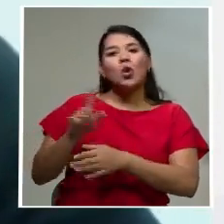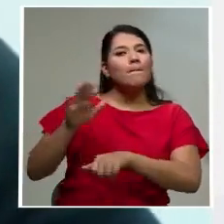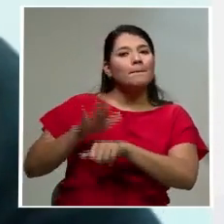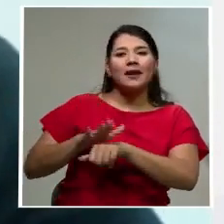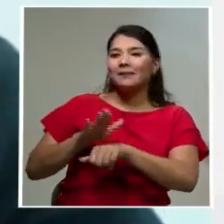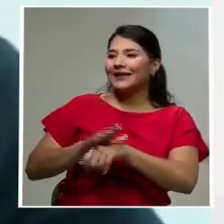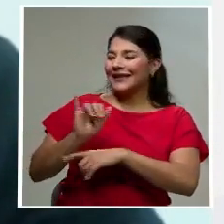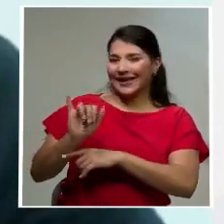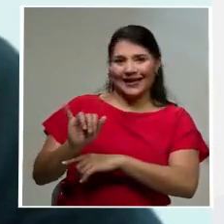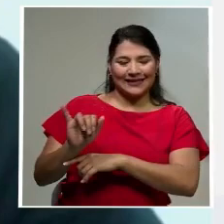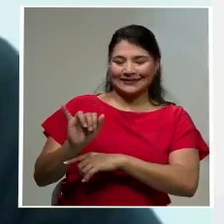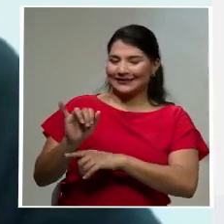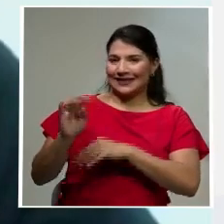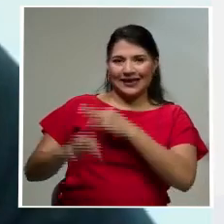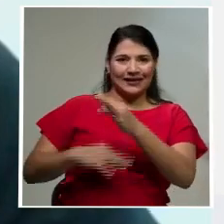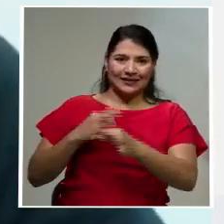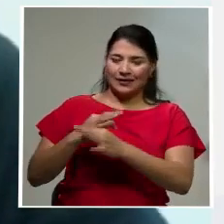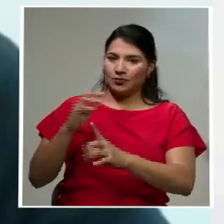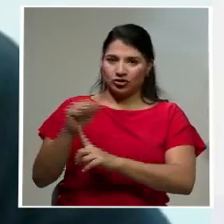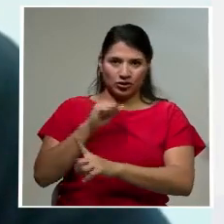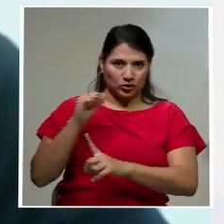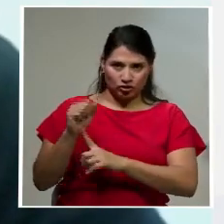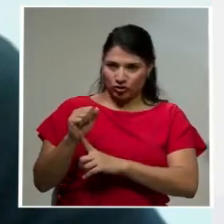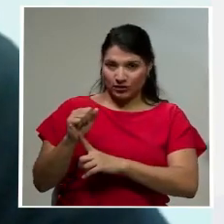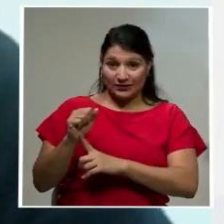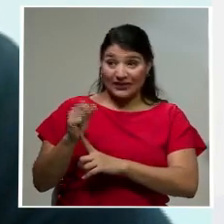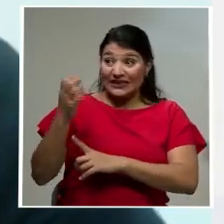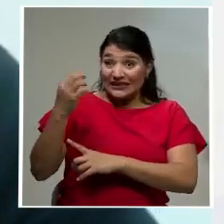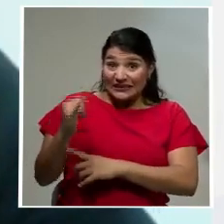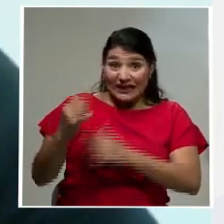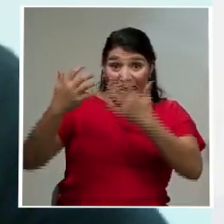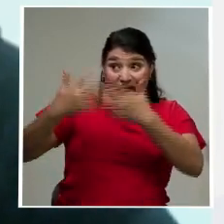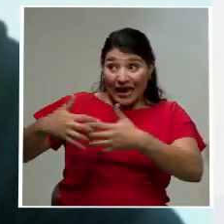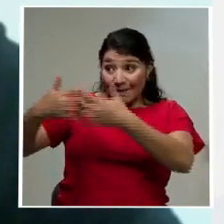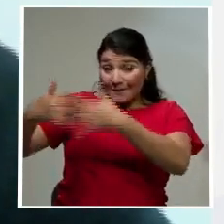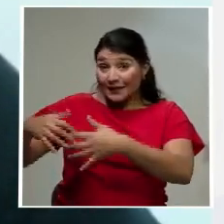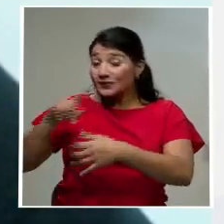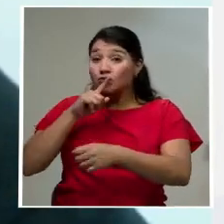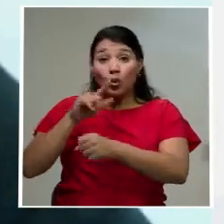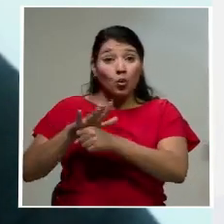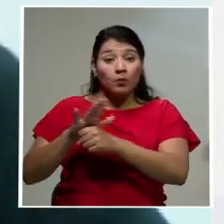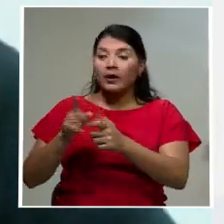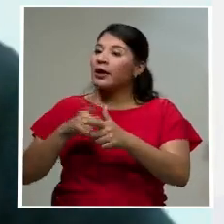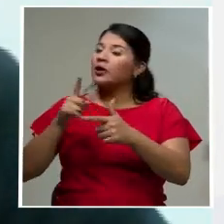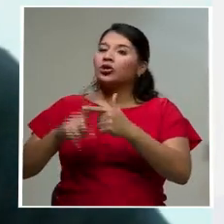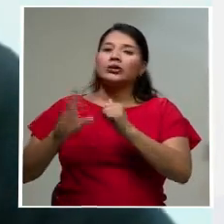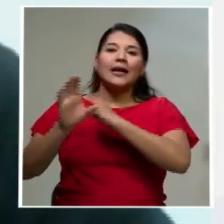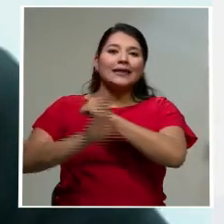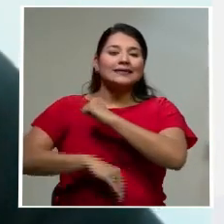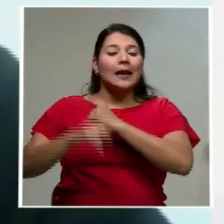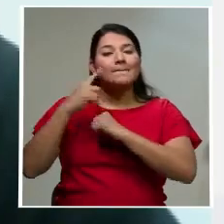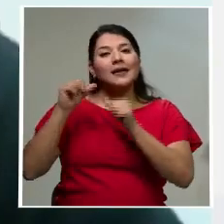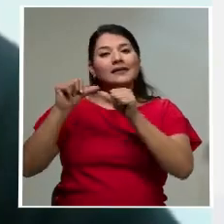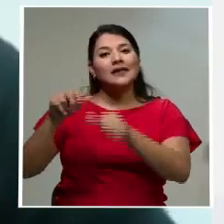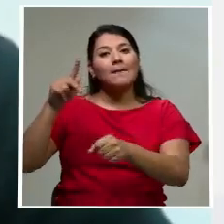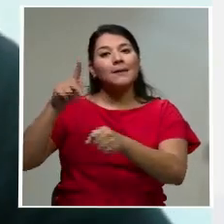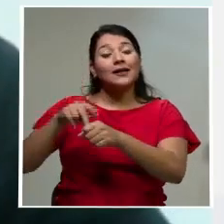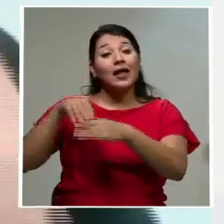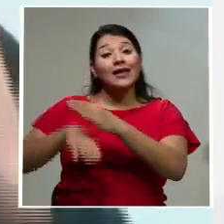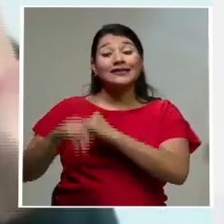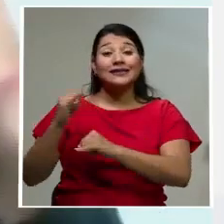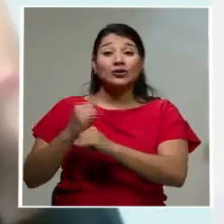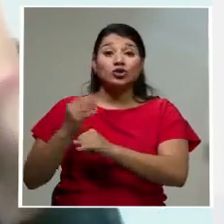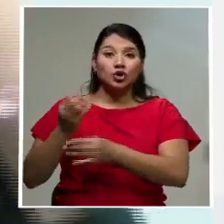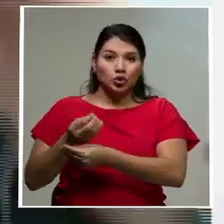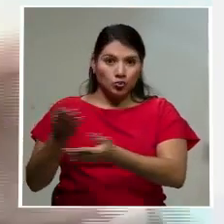Las empresas deberían de inhabilitarse con mayor facilidad que el trámite de un procedimiento